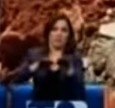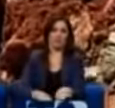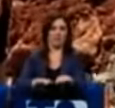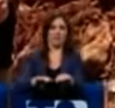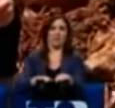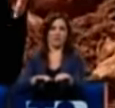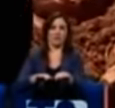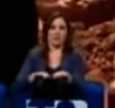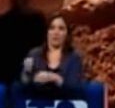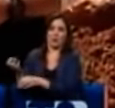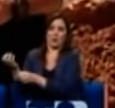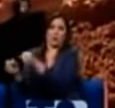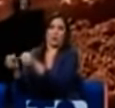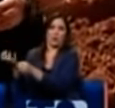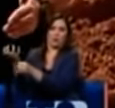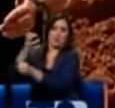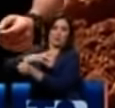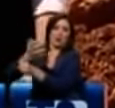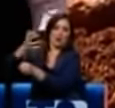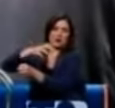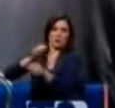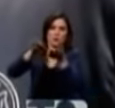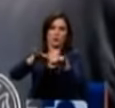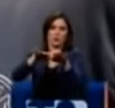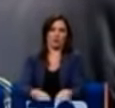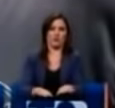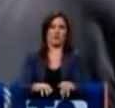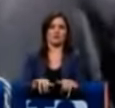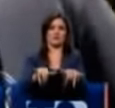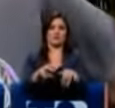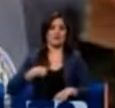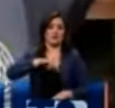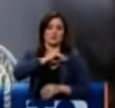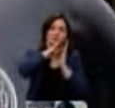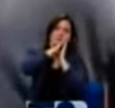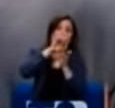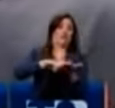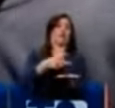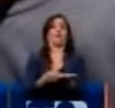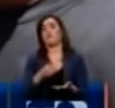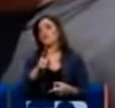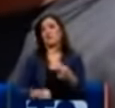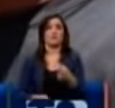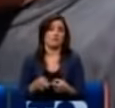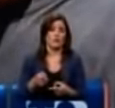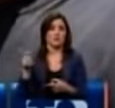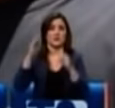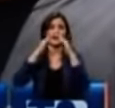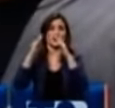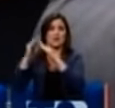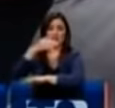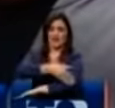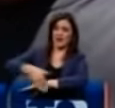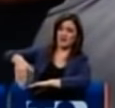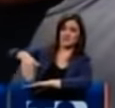que ha sido en vano porque aquí todos los días la tierra se hunde. No podemos dormir, mire todas estas casas. Esta casa estaba en la calle